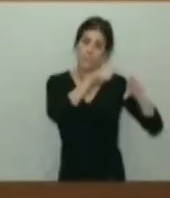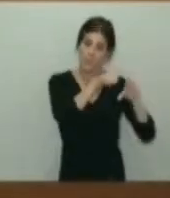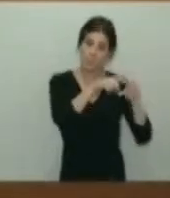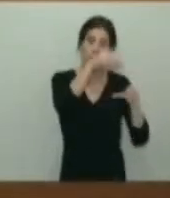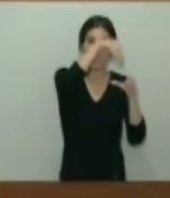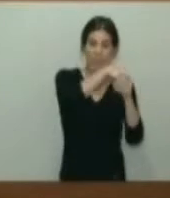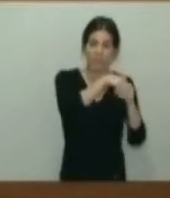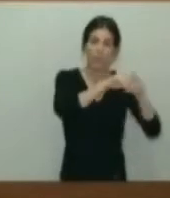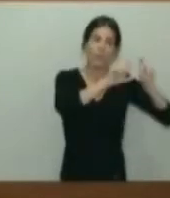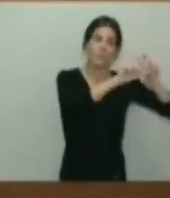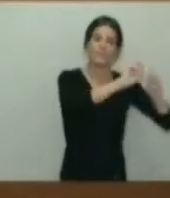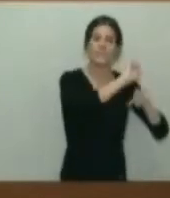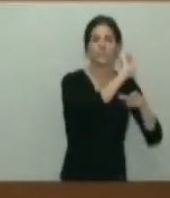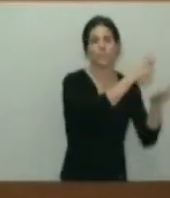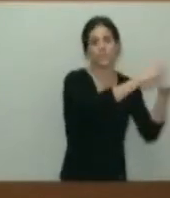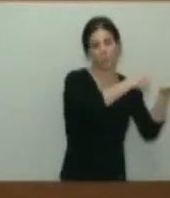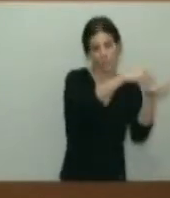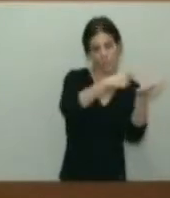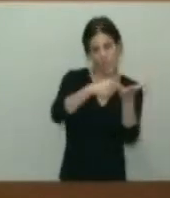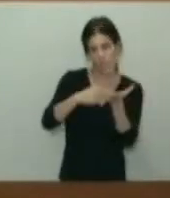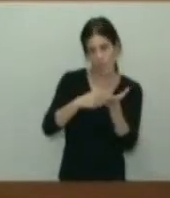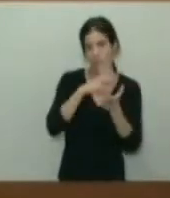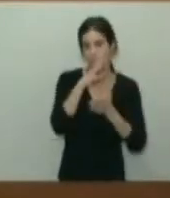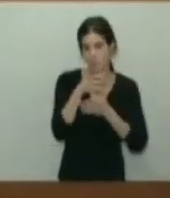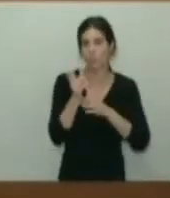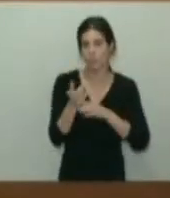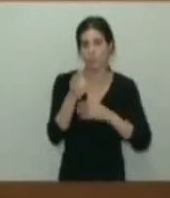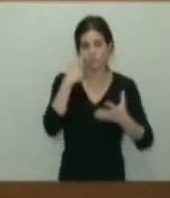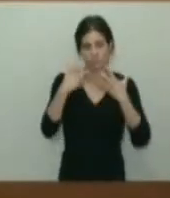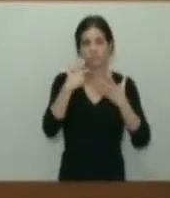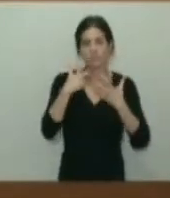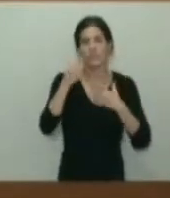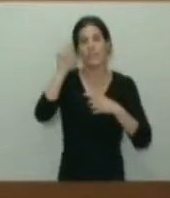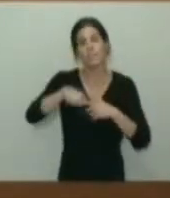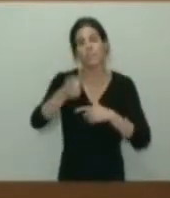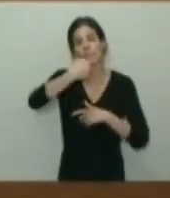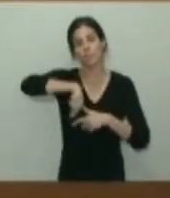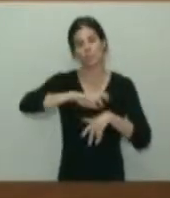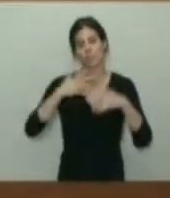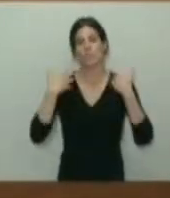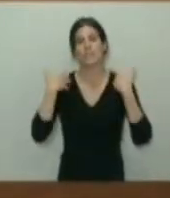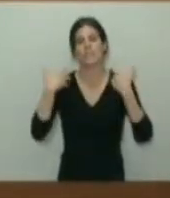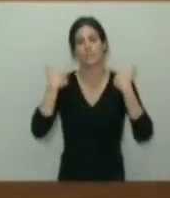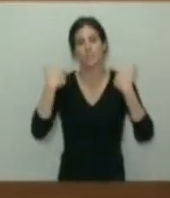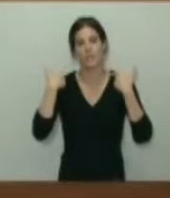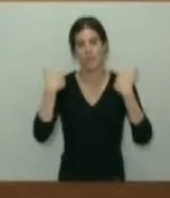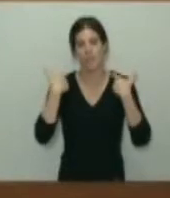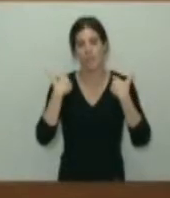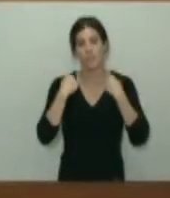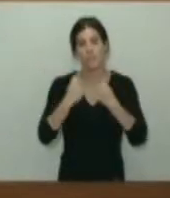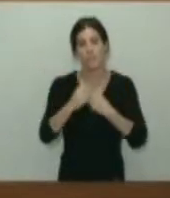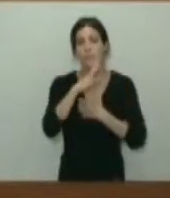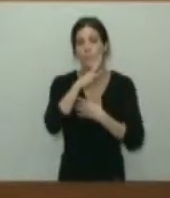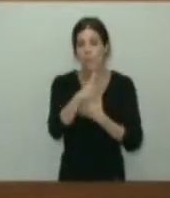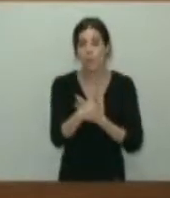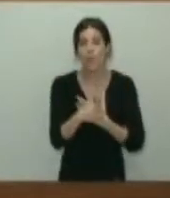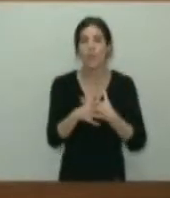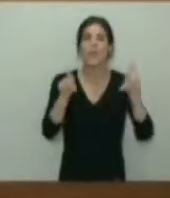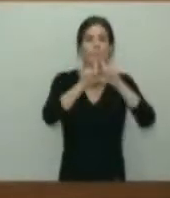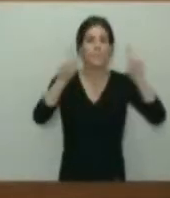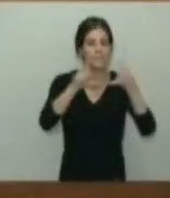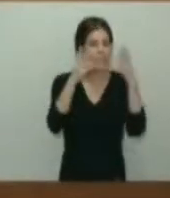subcontratación. Y digo que tenemos una mayor responsabilidad porque sigue siendo una práctica común que un gran número de grandes